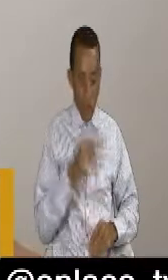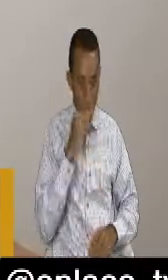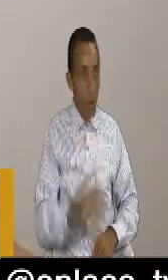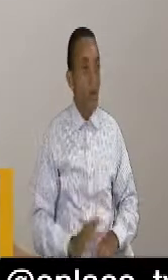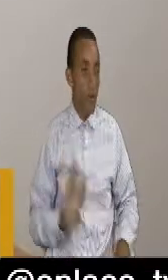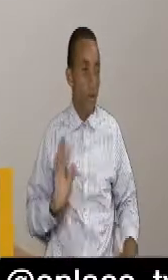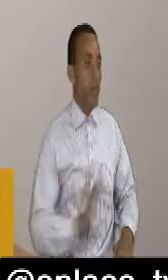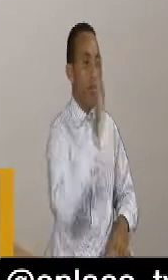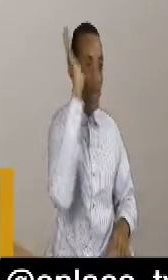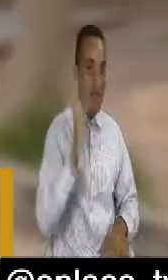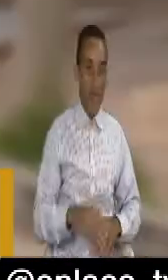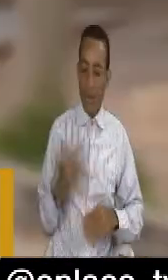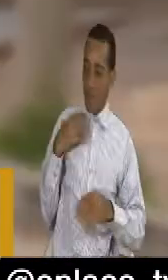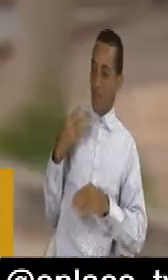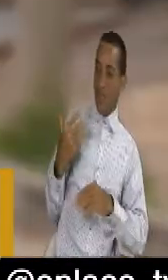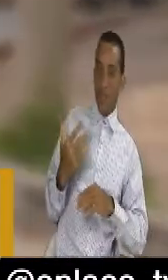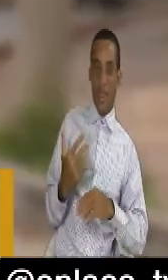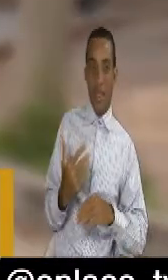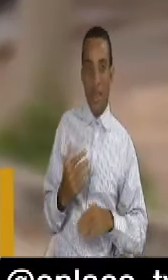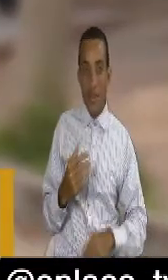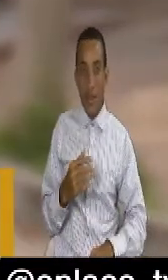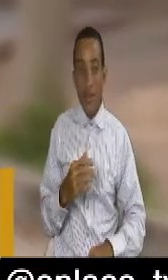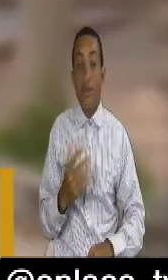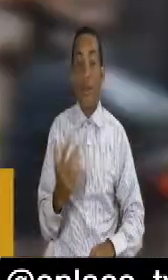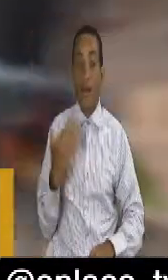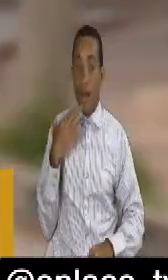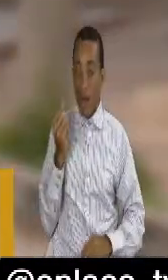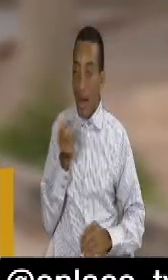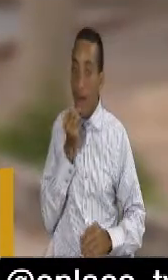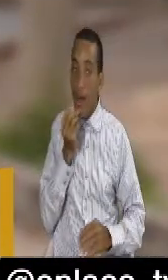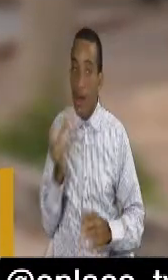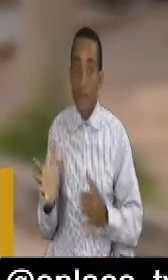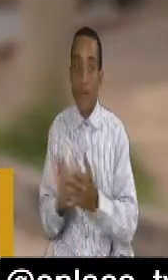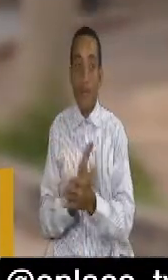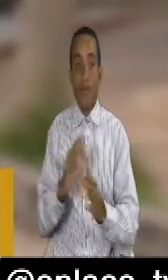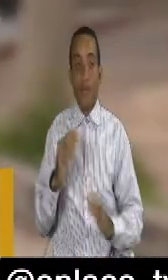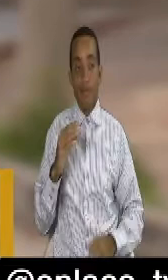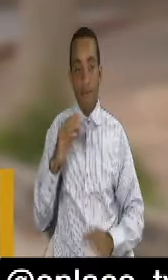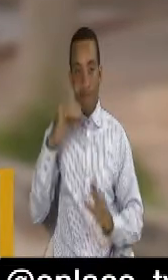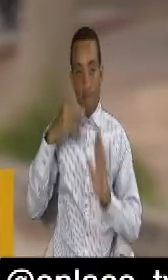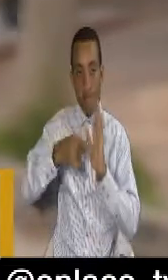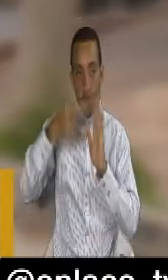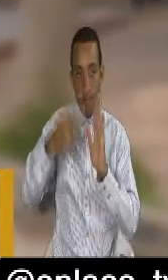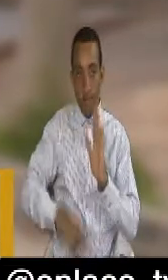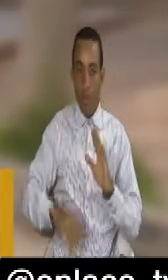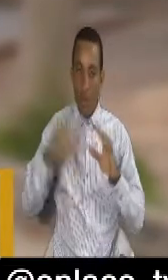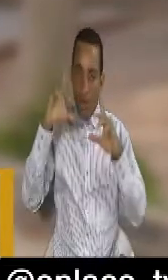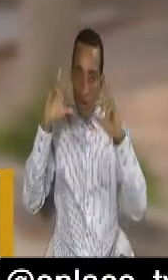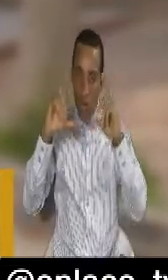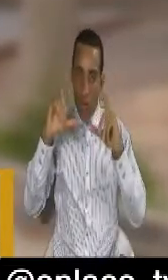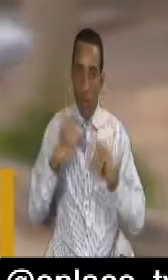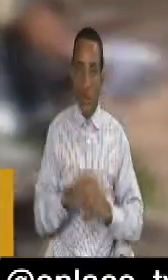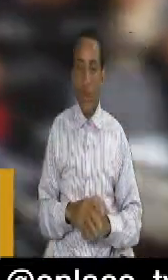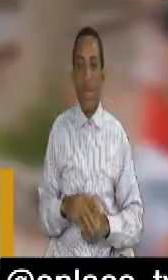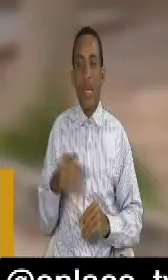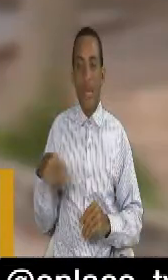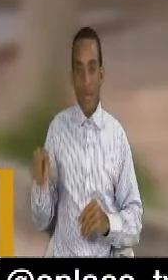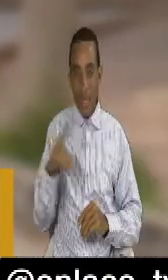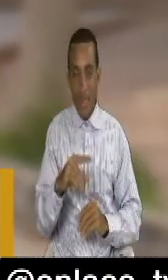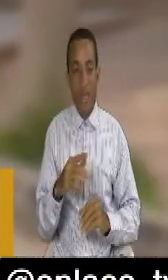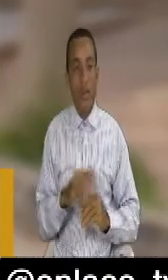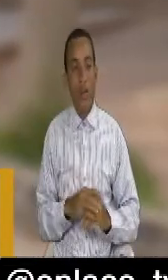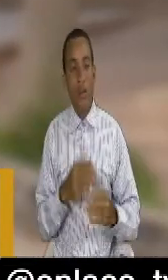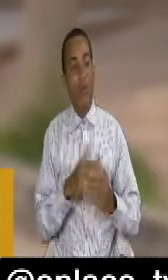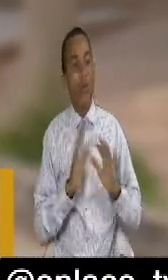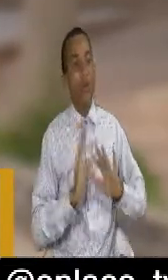de acuerdo a lo que nos manifiesta allí la señora. Las autoridades buscan con el registro de una fotografía al presunto agresor. Sin